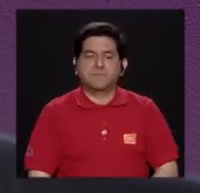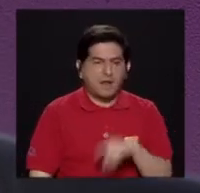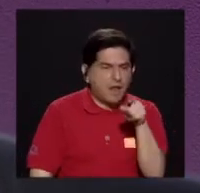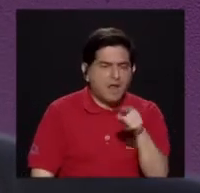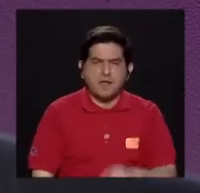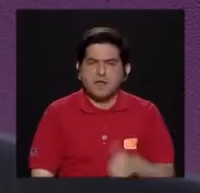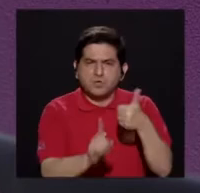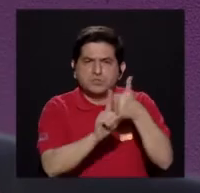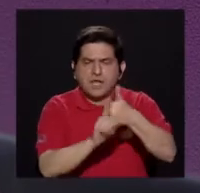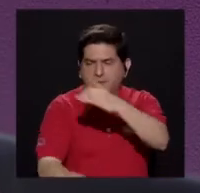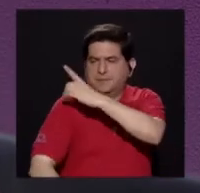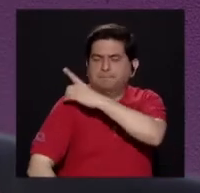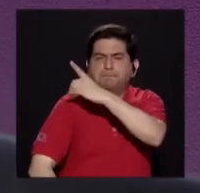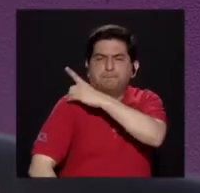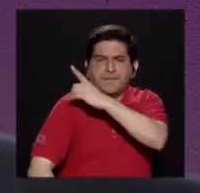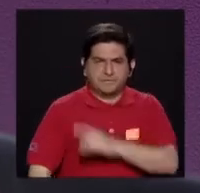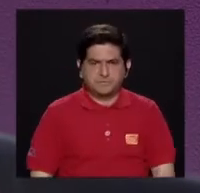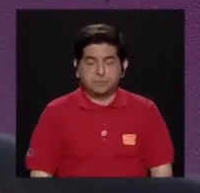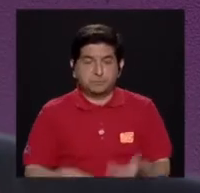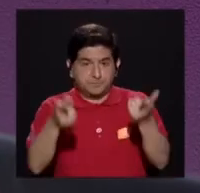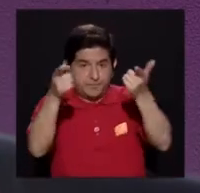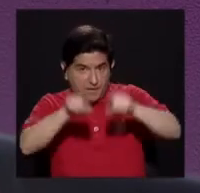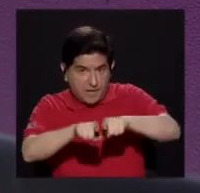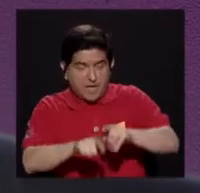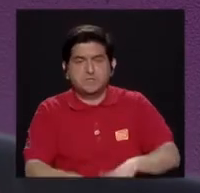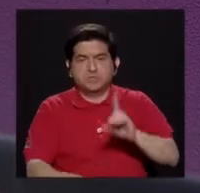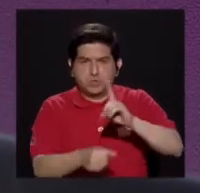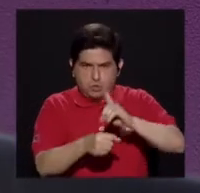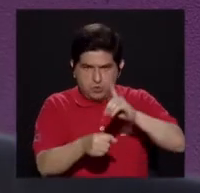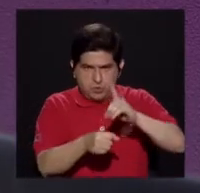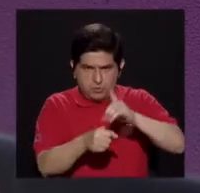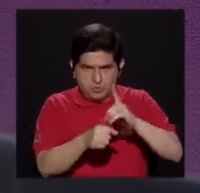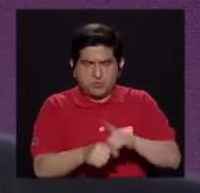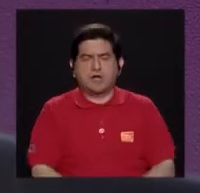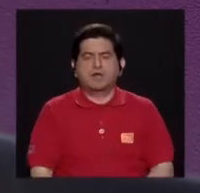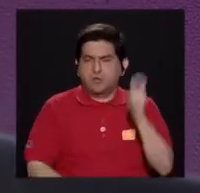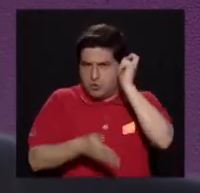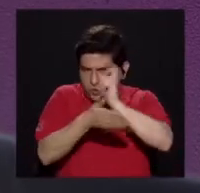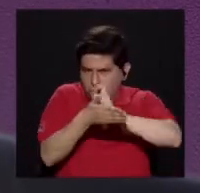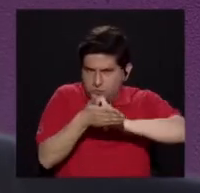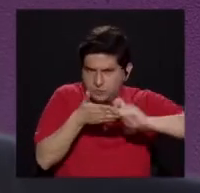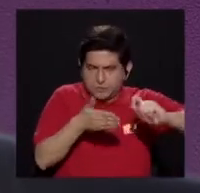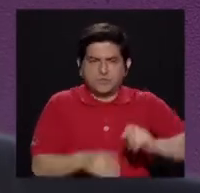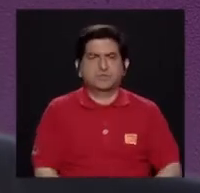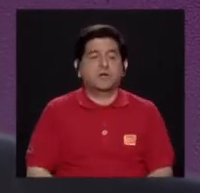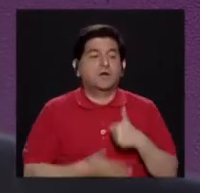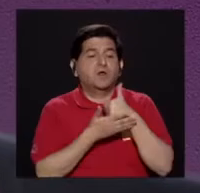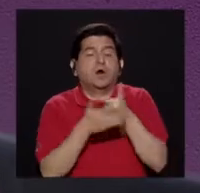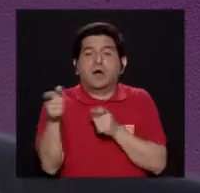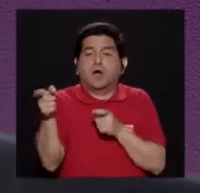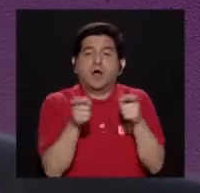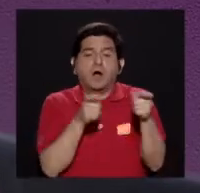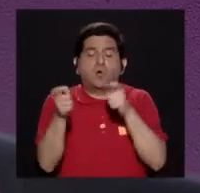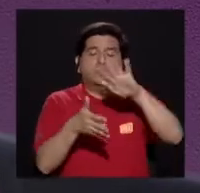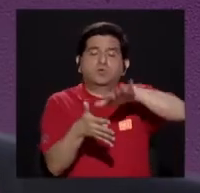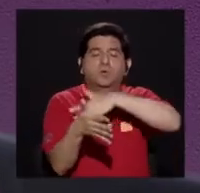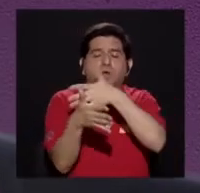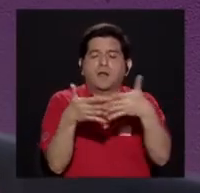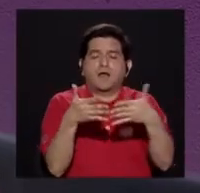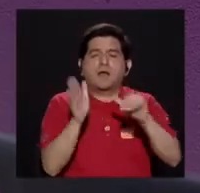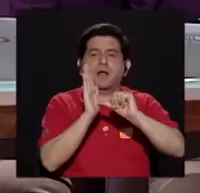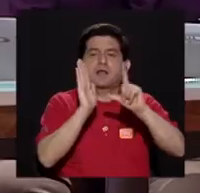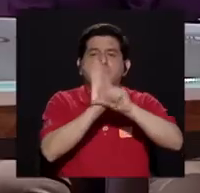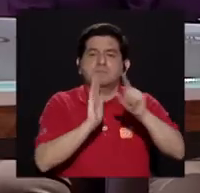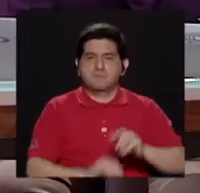en el propio directorio, ¿verdad? En el caso del diputado que está como secretario, digamos, ayuda a controlar la agenda